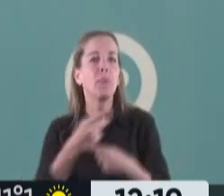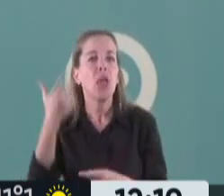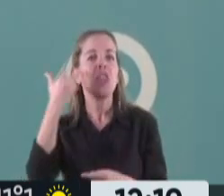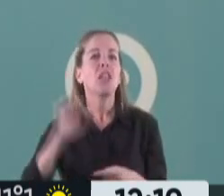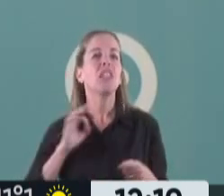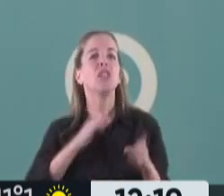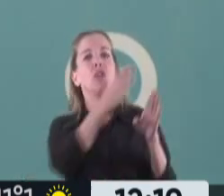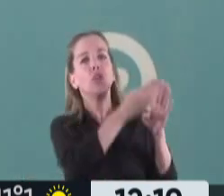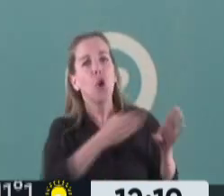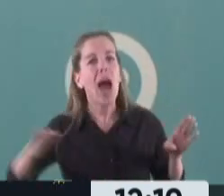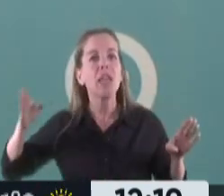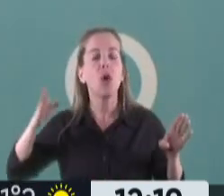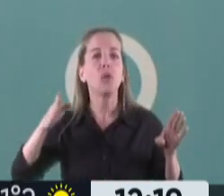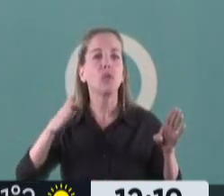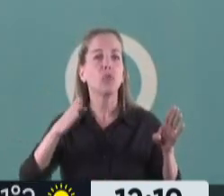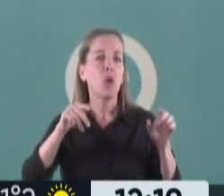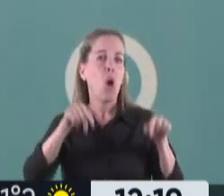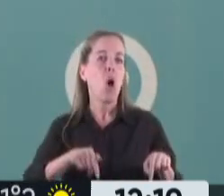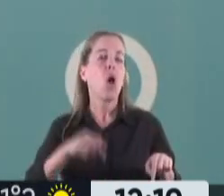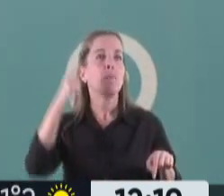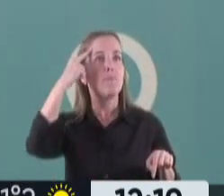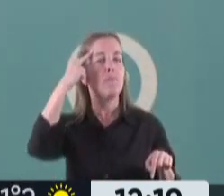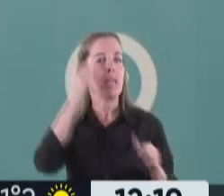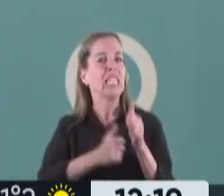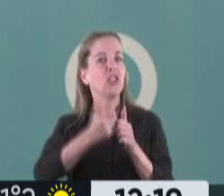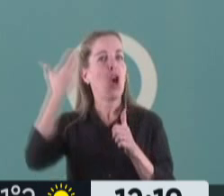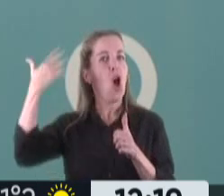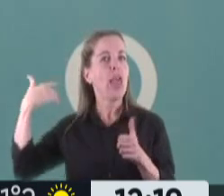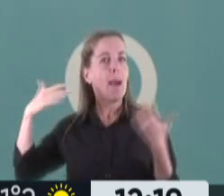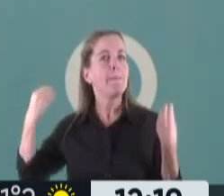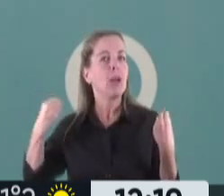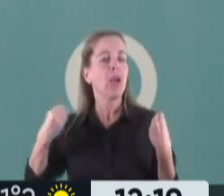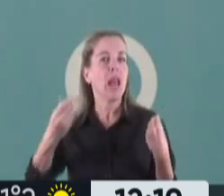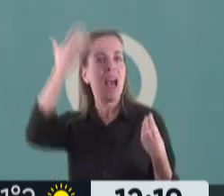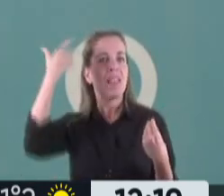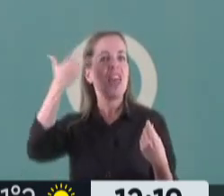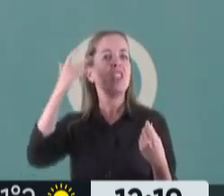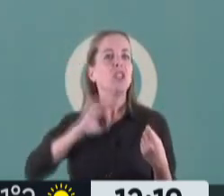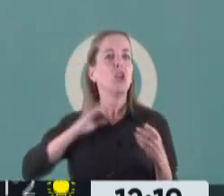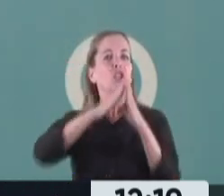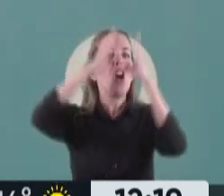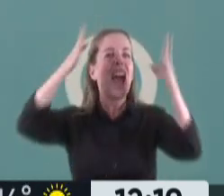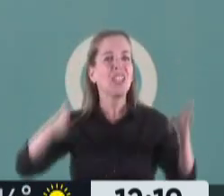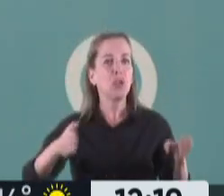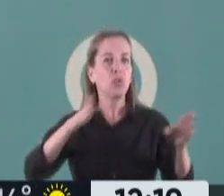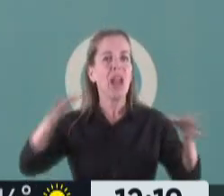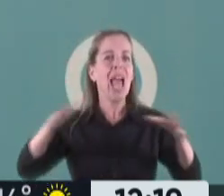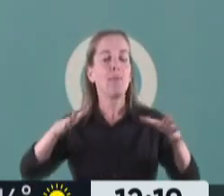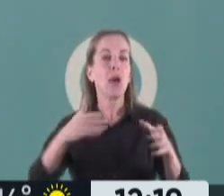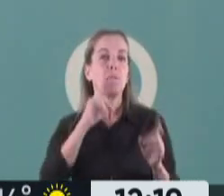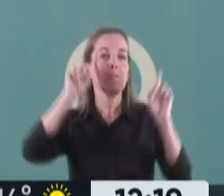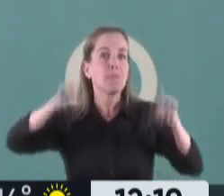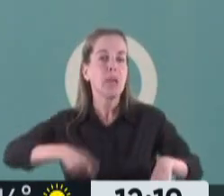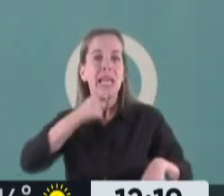años, que hoy lo contamos como un hecho histórico, pero durante esos 18 años no se sabía si Perón iba a poder volver o no volver a la Argentina, heredero